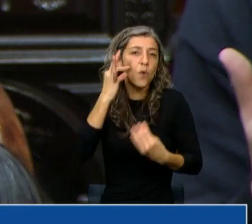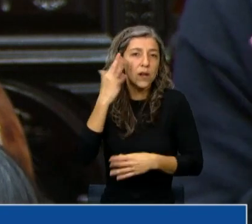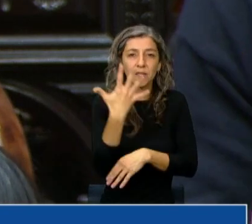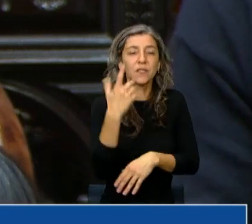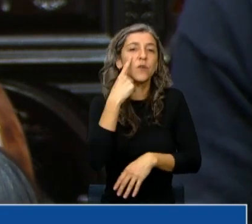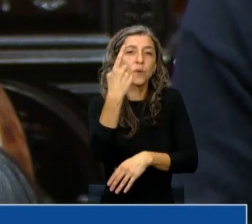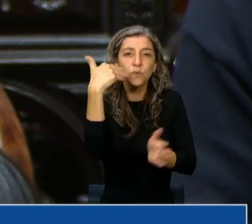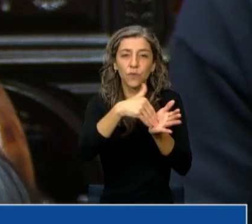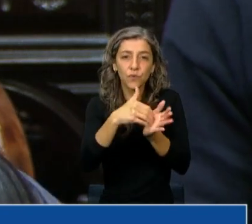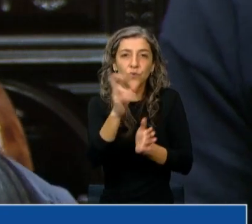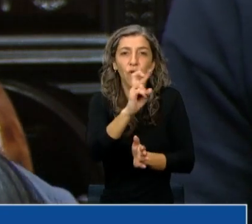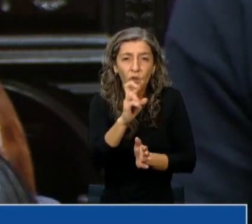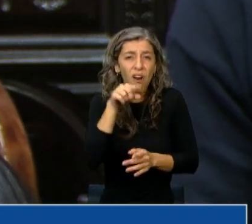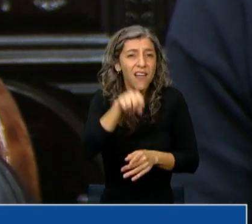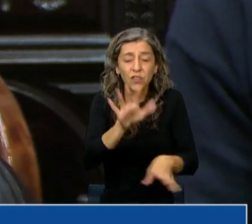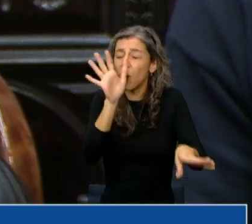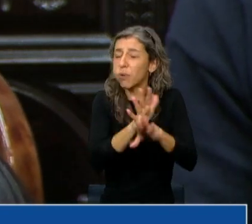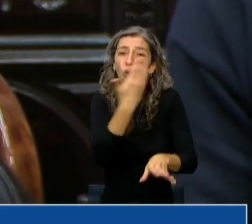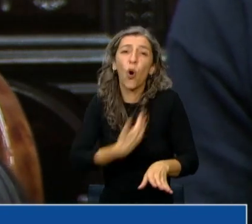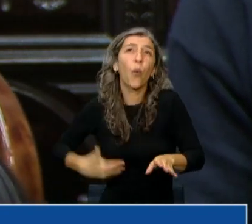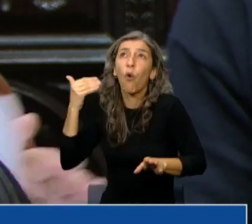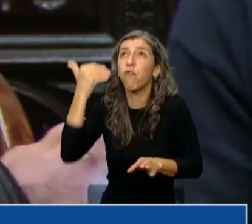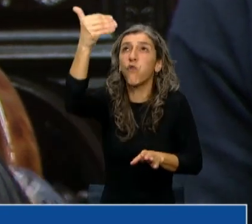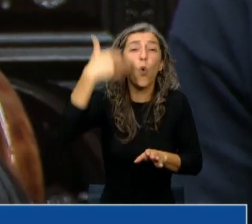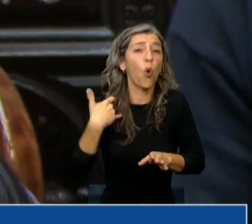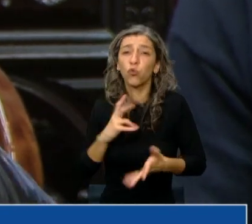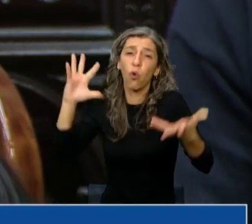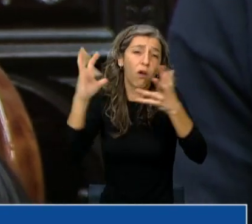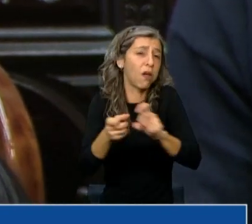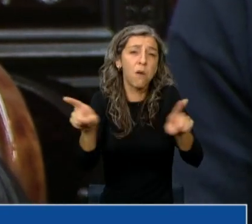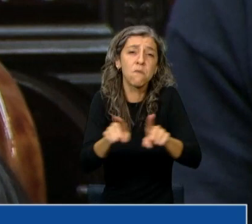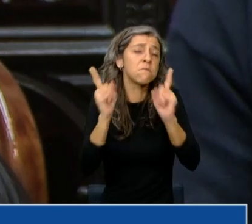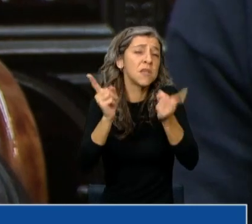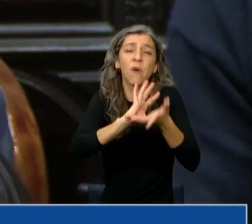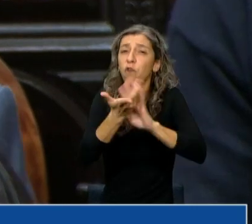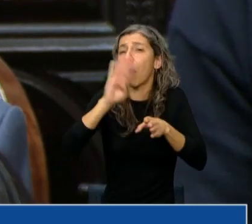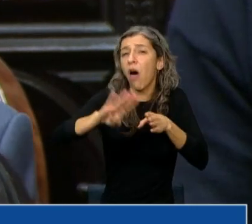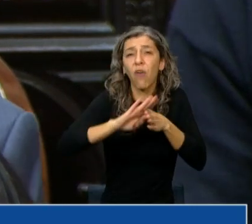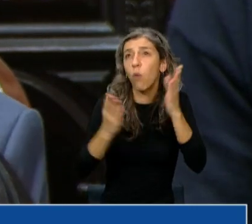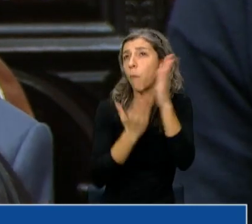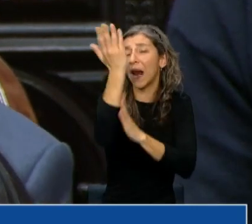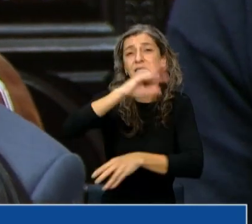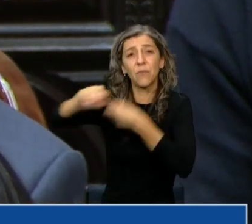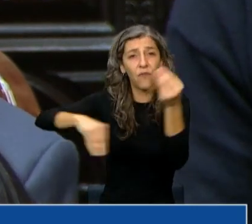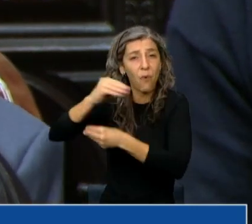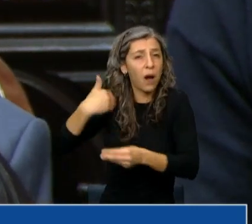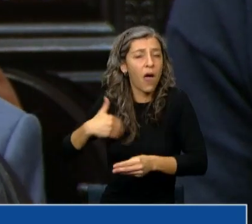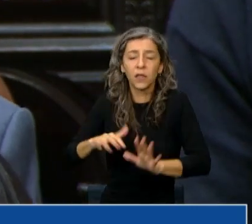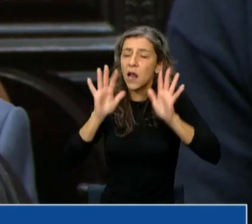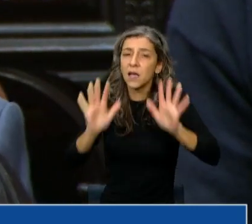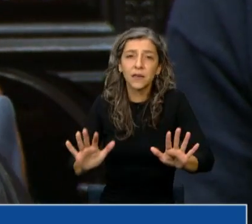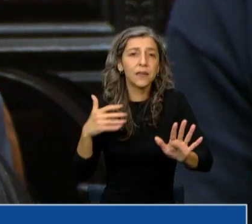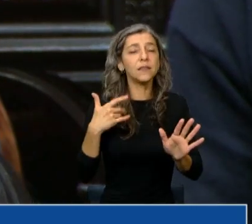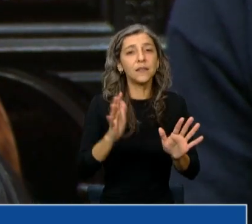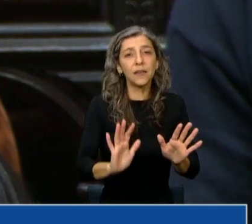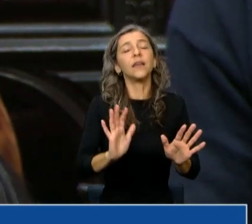de dólares condiciona a todos los gobiernos futuros por los próximos 20 años y ha condicionado a la familia argentina. También muchos de los que